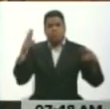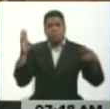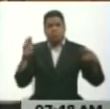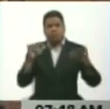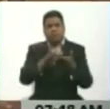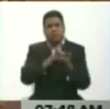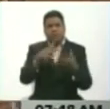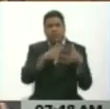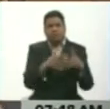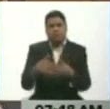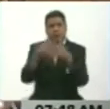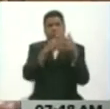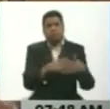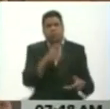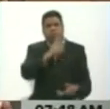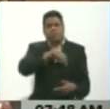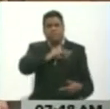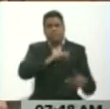97%.